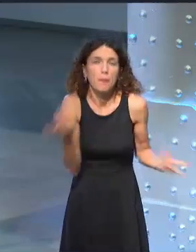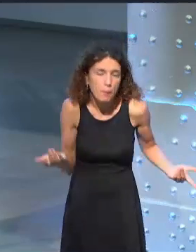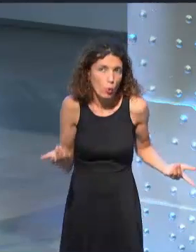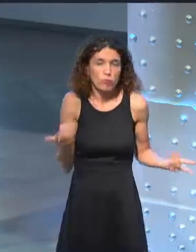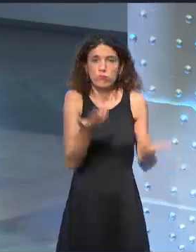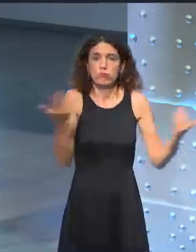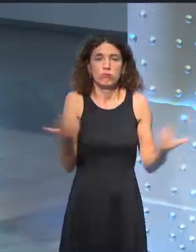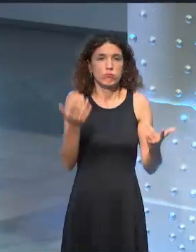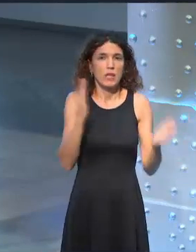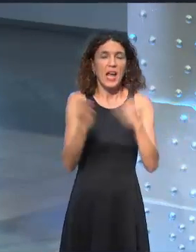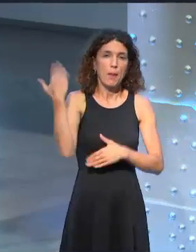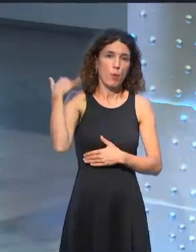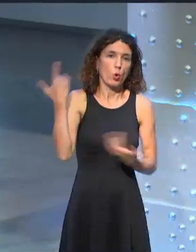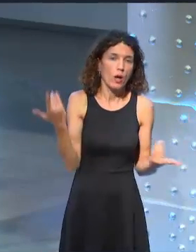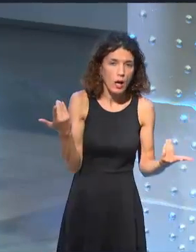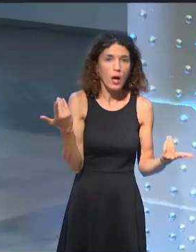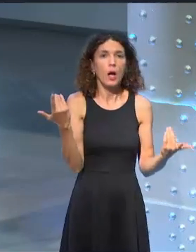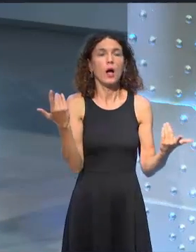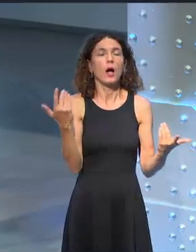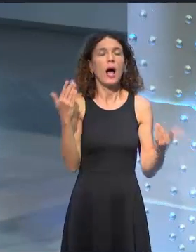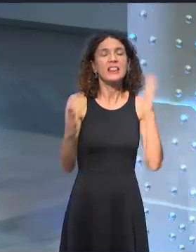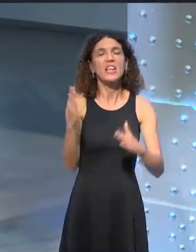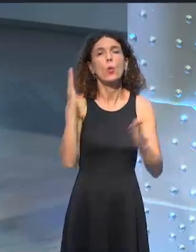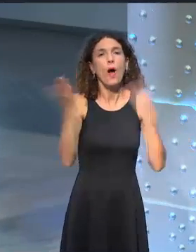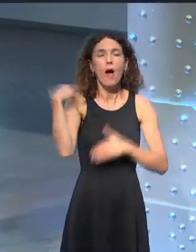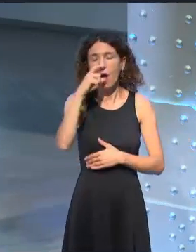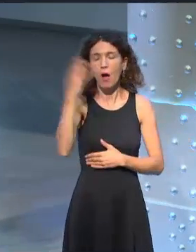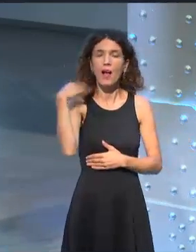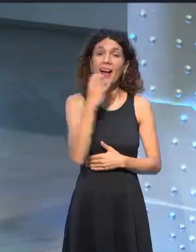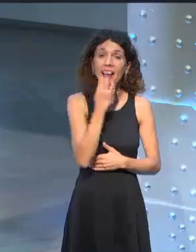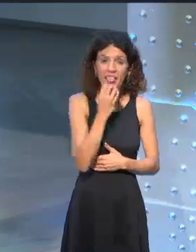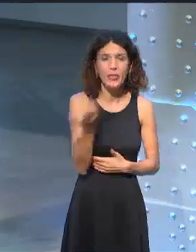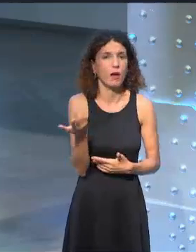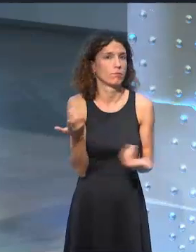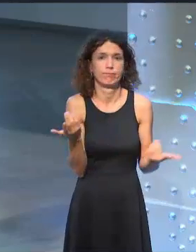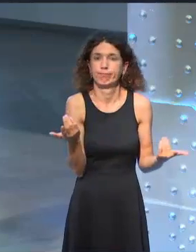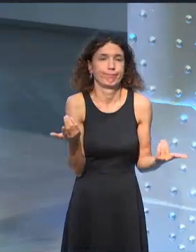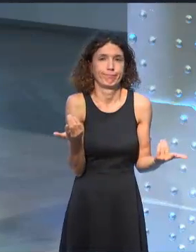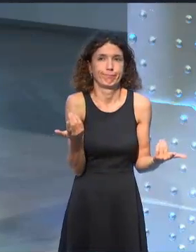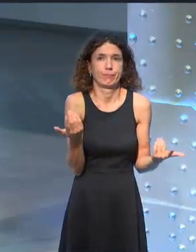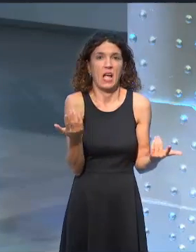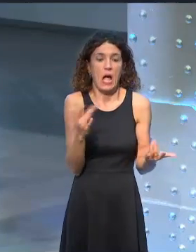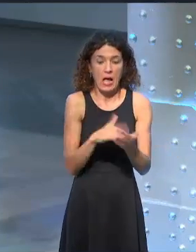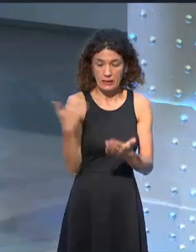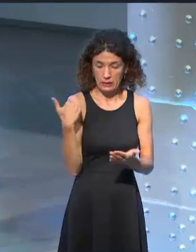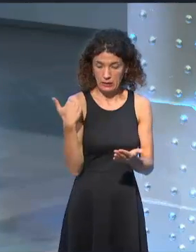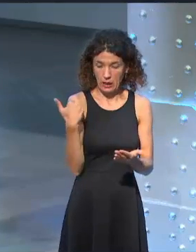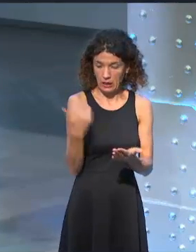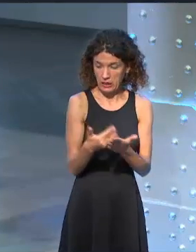pues, épocas de la antigua Grecia, que no se visibilizan y no se han visibilizado hasta hace poco.